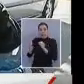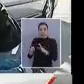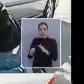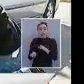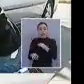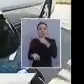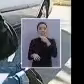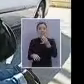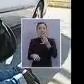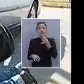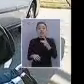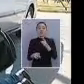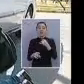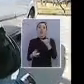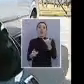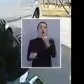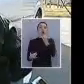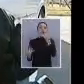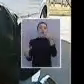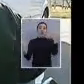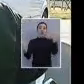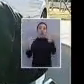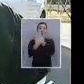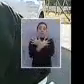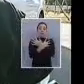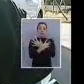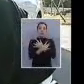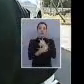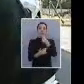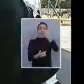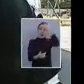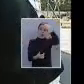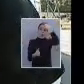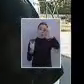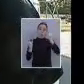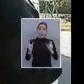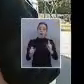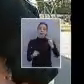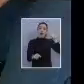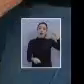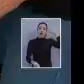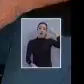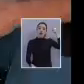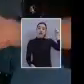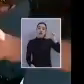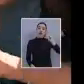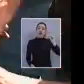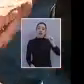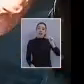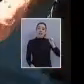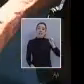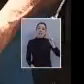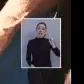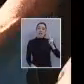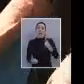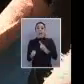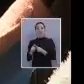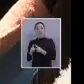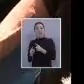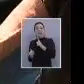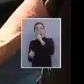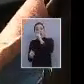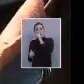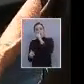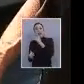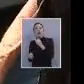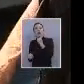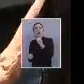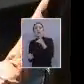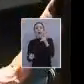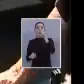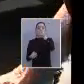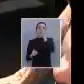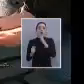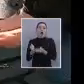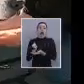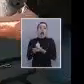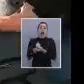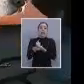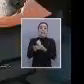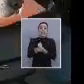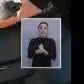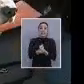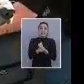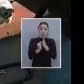Asegura, solo fue un malentendido. Dice que el personal no estaba en conocimiento de la diferencia entre una mascota y una de asistencia.